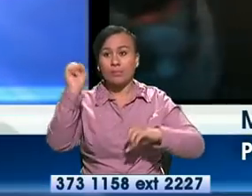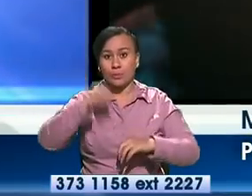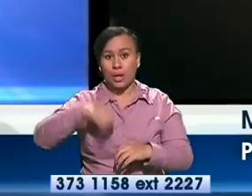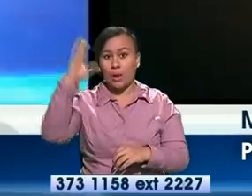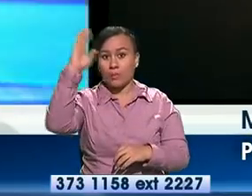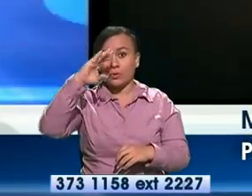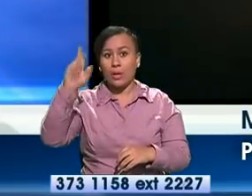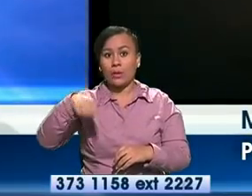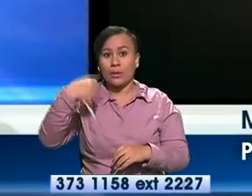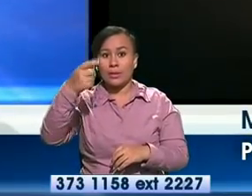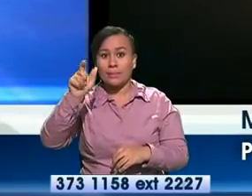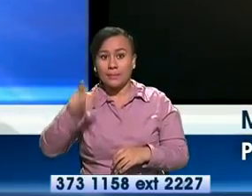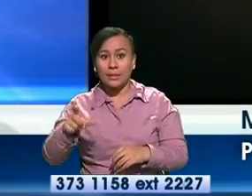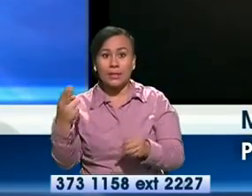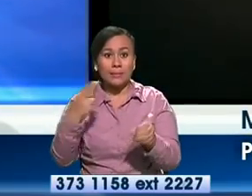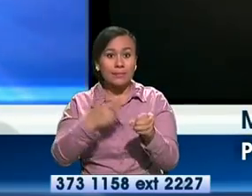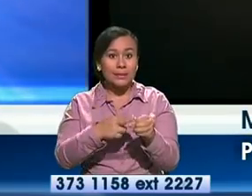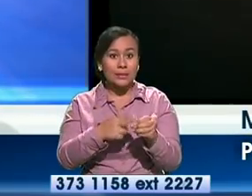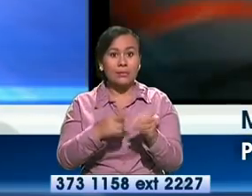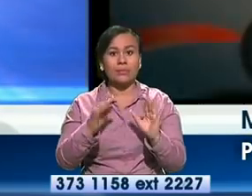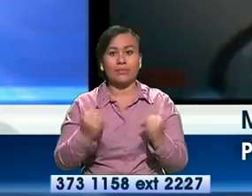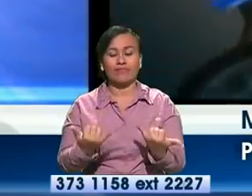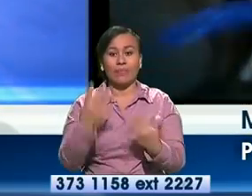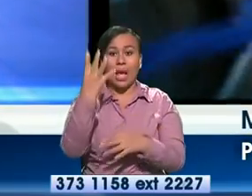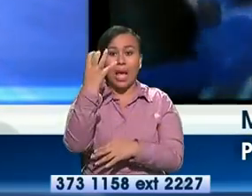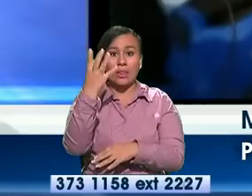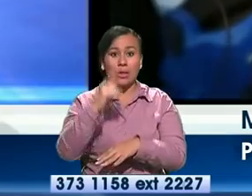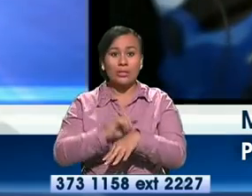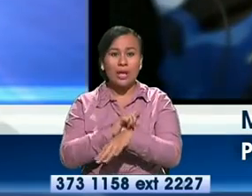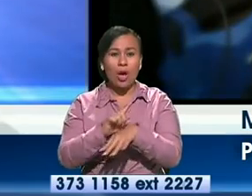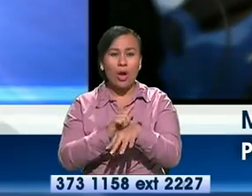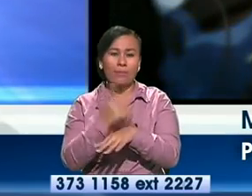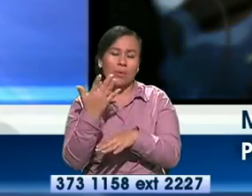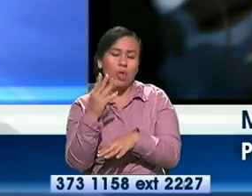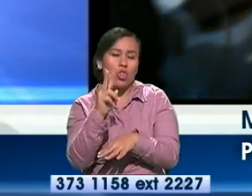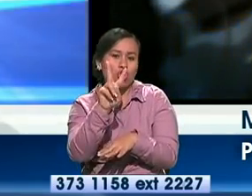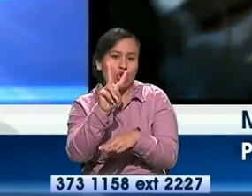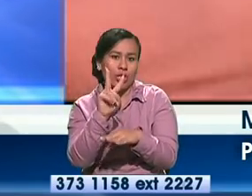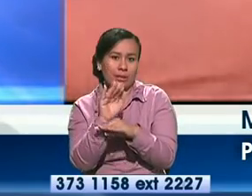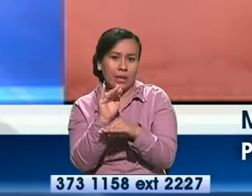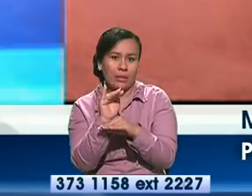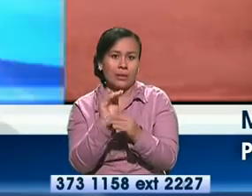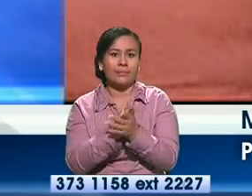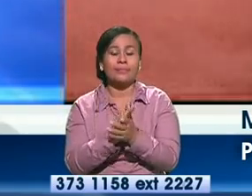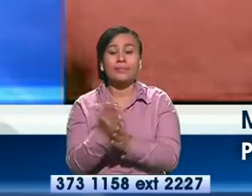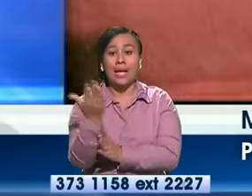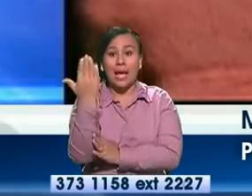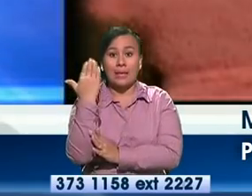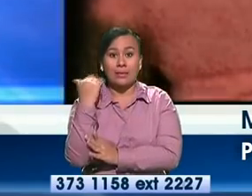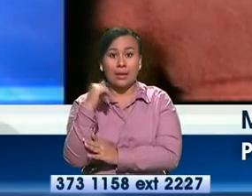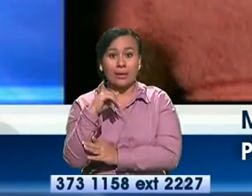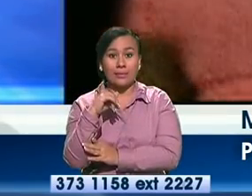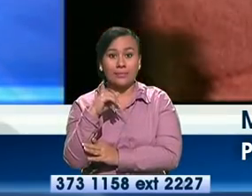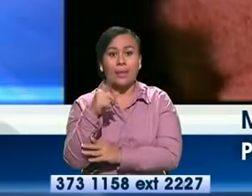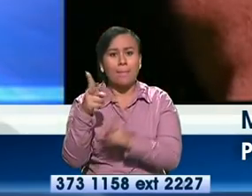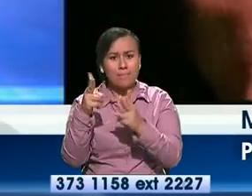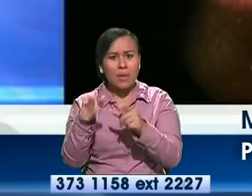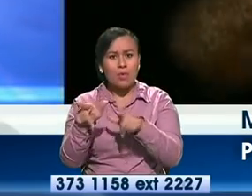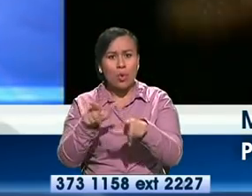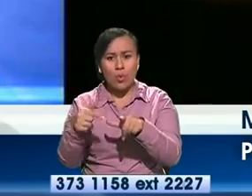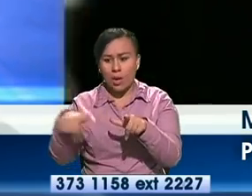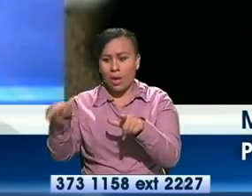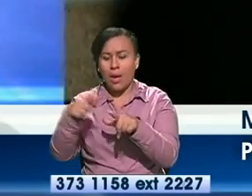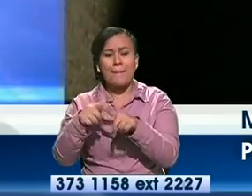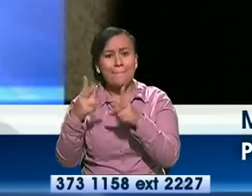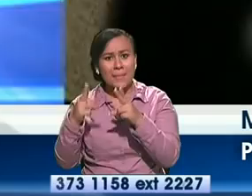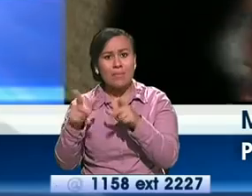otro ciudadano que también participó. A las 14 horas, es decir, el día de hoy, en la misma cooperativa Trinidad Dios